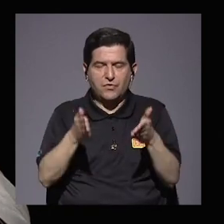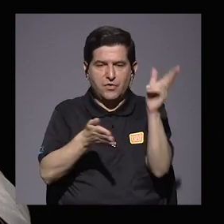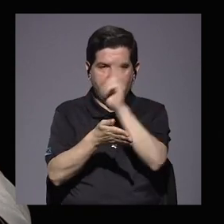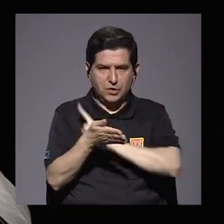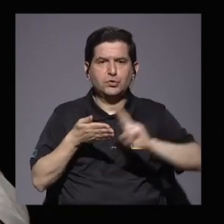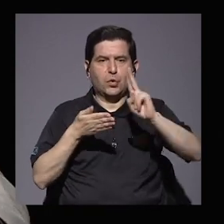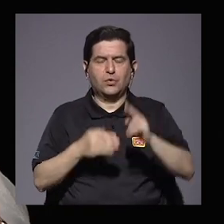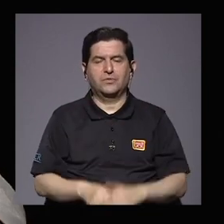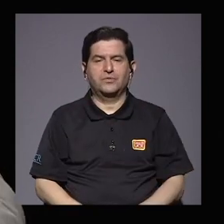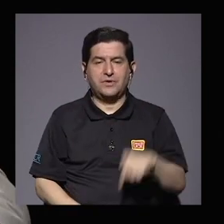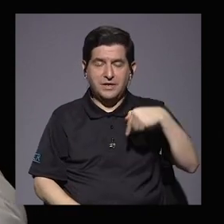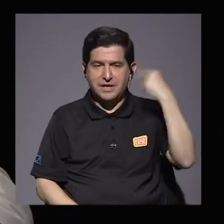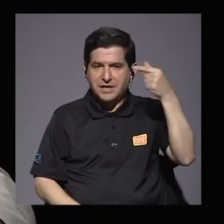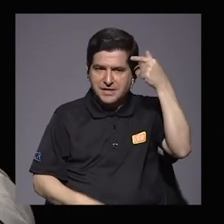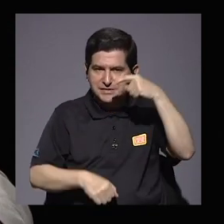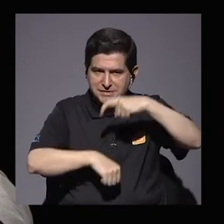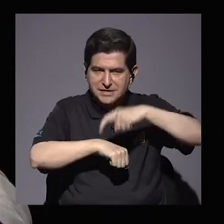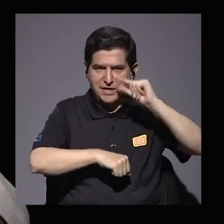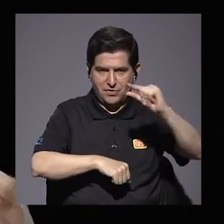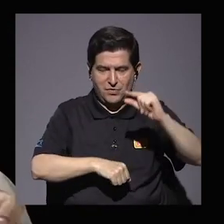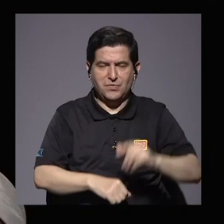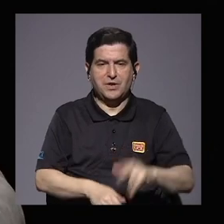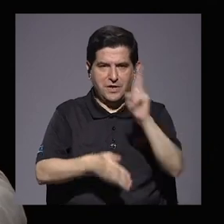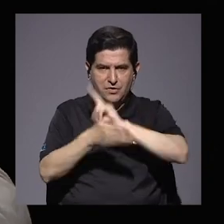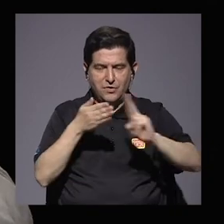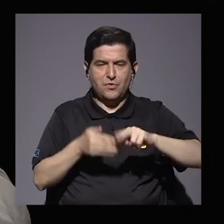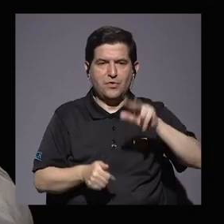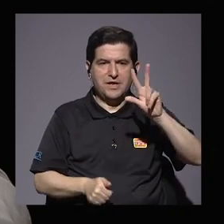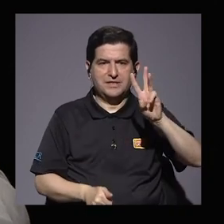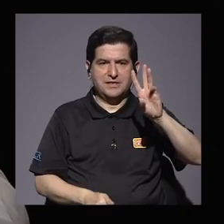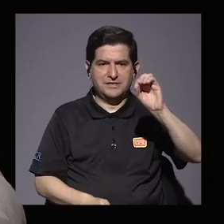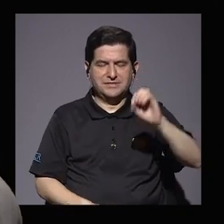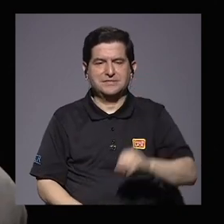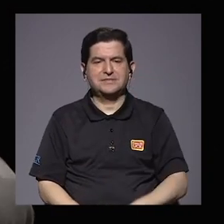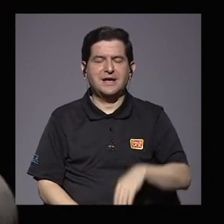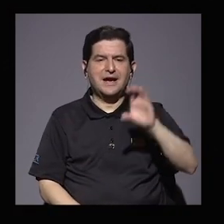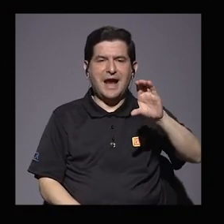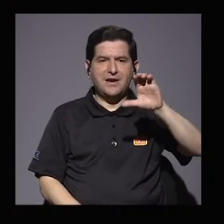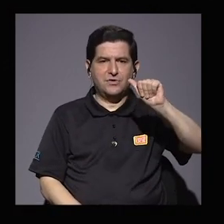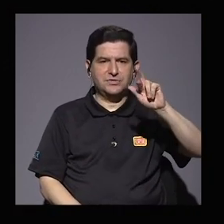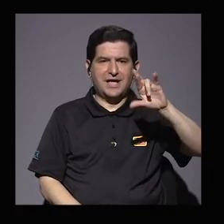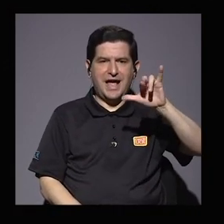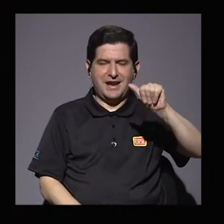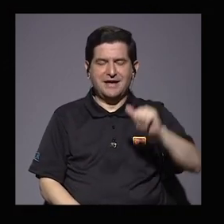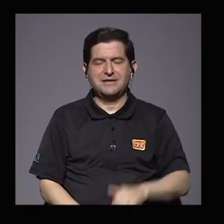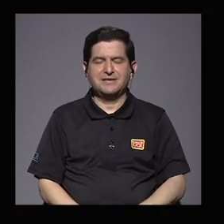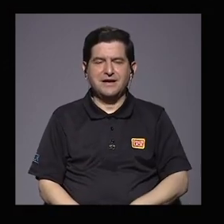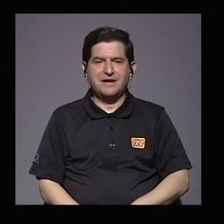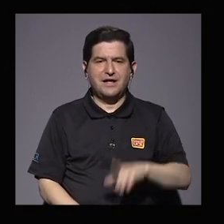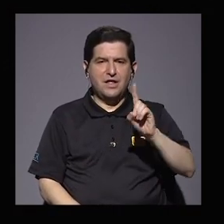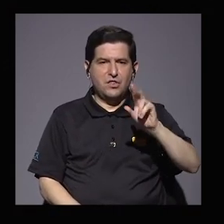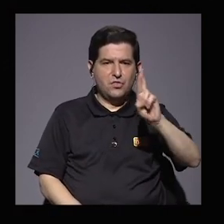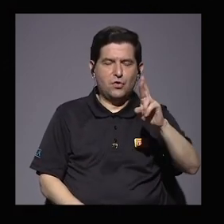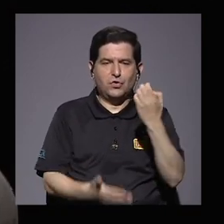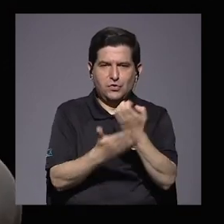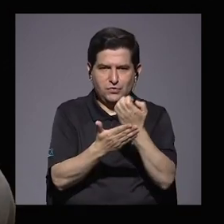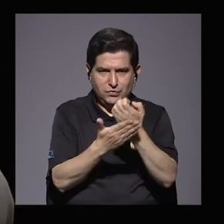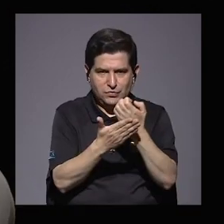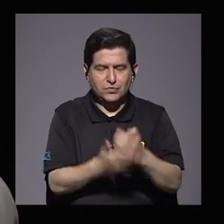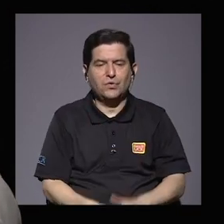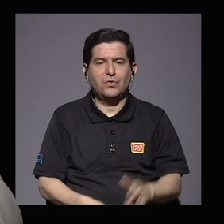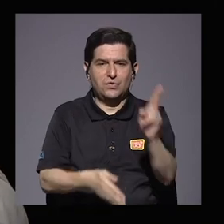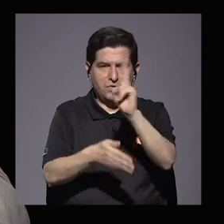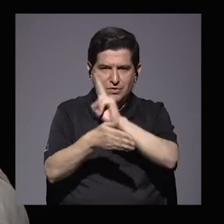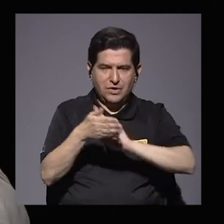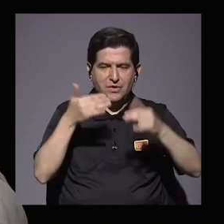esta universidad. Y en este gobierno de transición tenemos en 360 a don Carlos Araya, un doctor en economía que toma